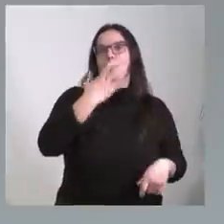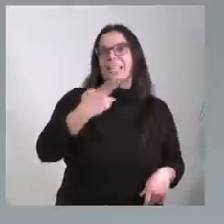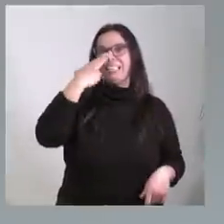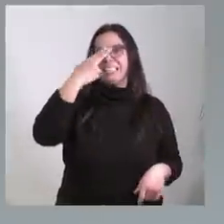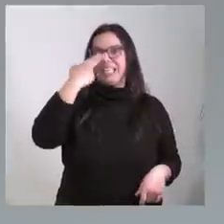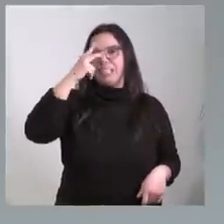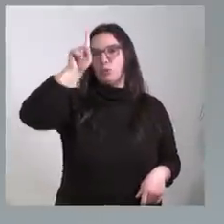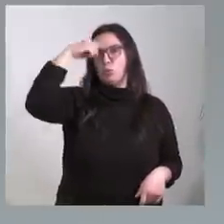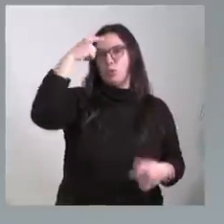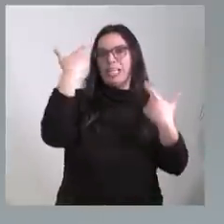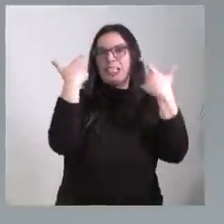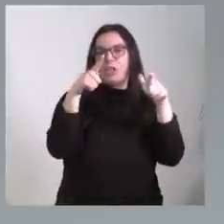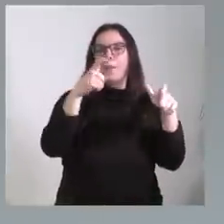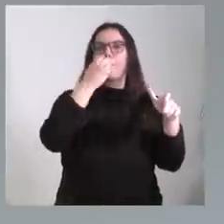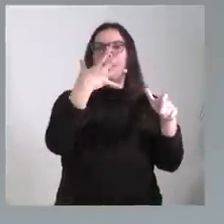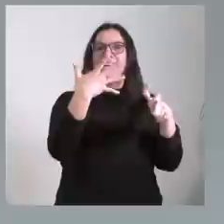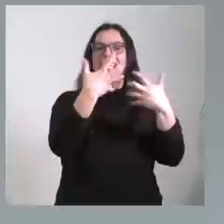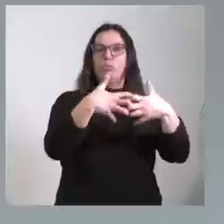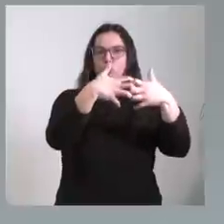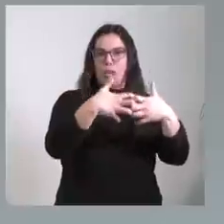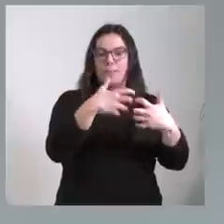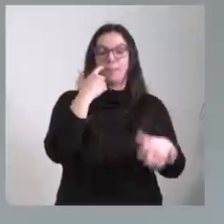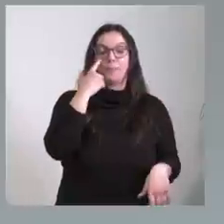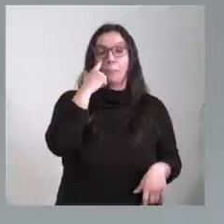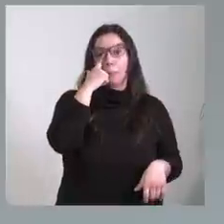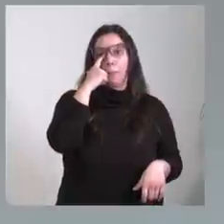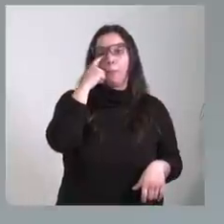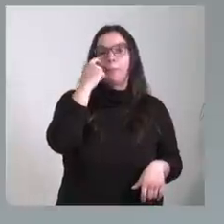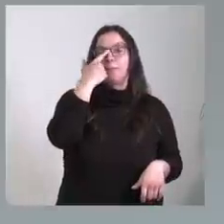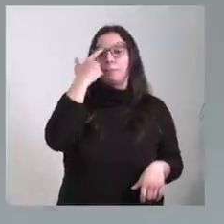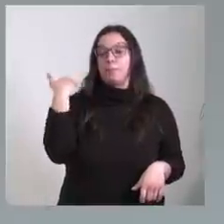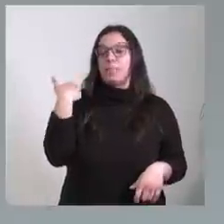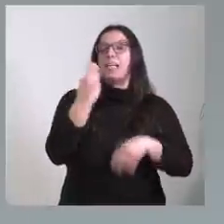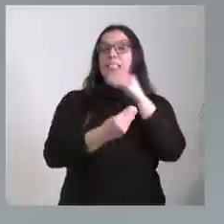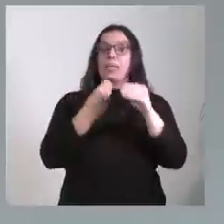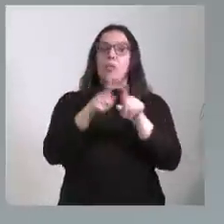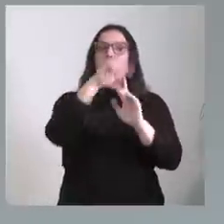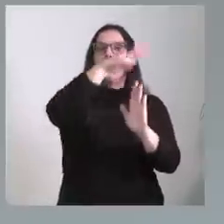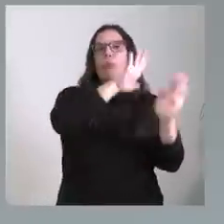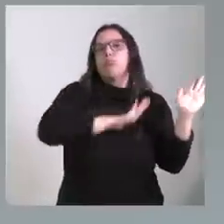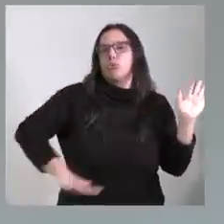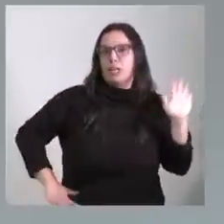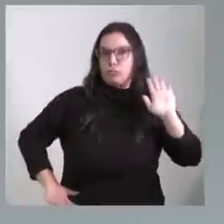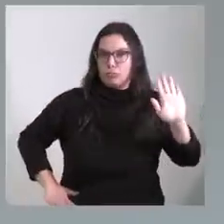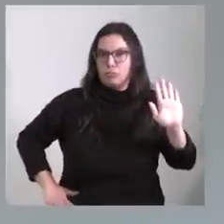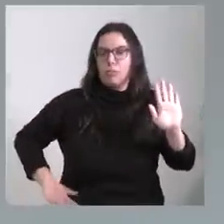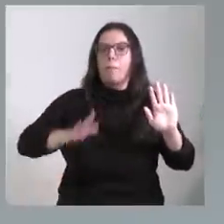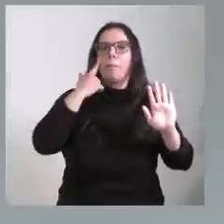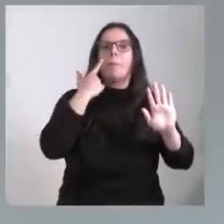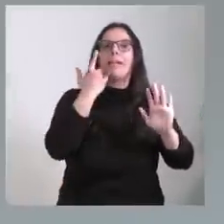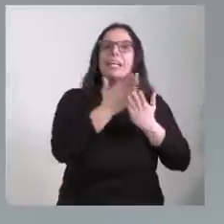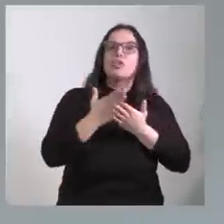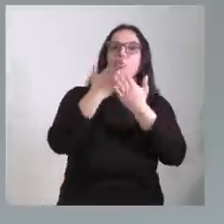cultural en su categoría de bien Industrial lo que se hizo En aquel momento por tanto es una paralización cautelar de ese derribo para estudiar